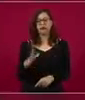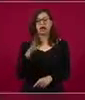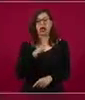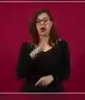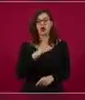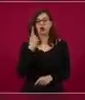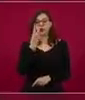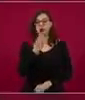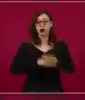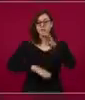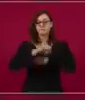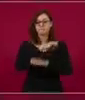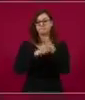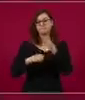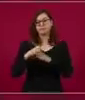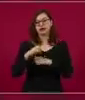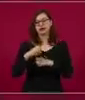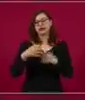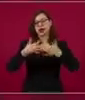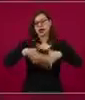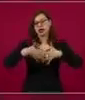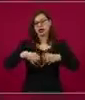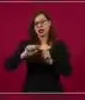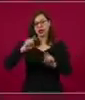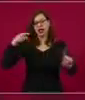acero, que es un orgullo,